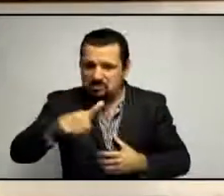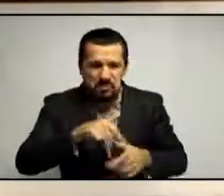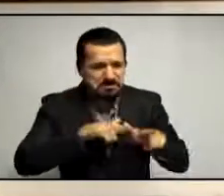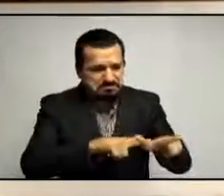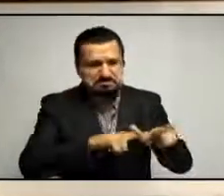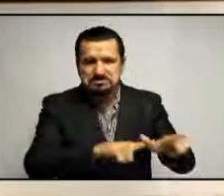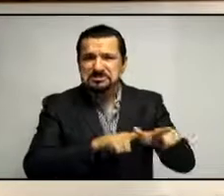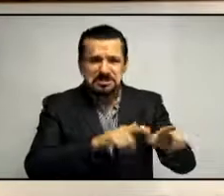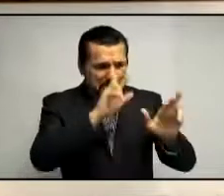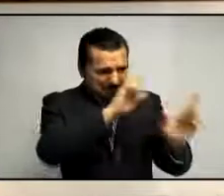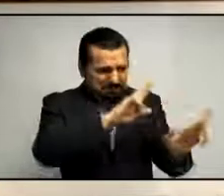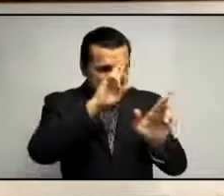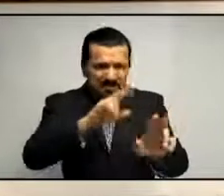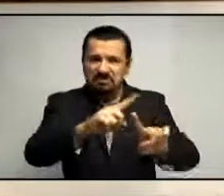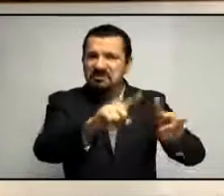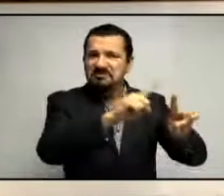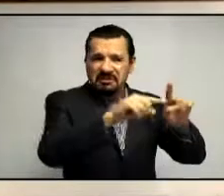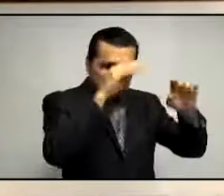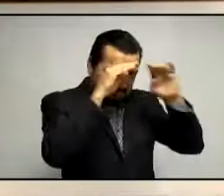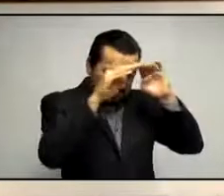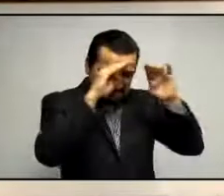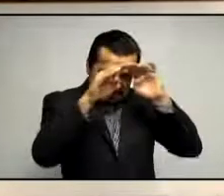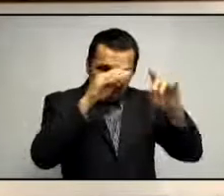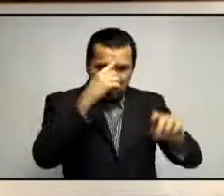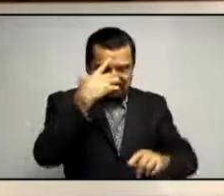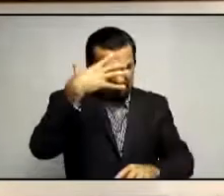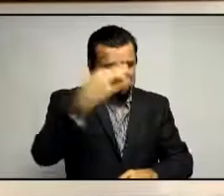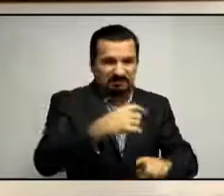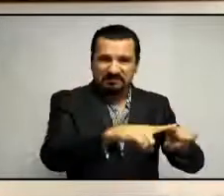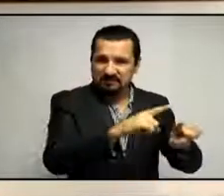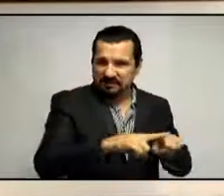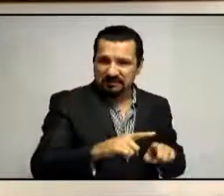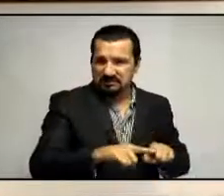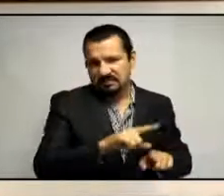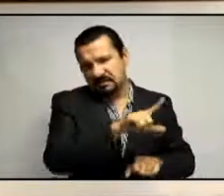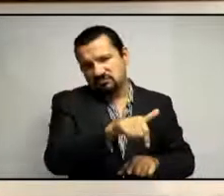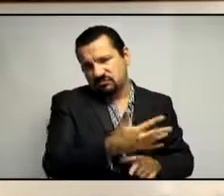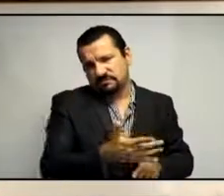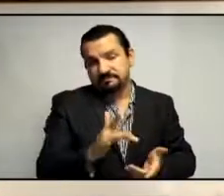pensar, de sentir y de decidir. Muchas